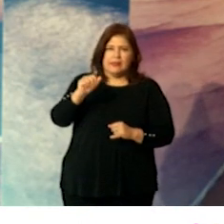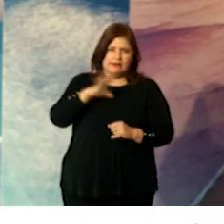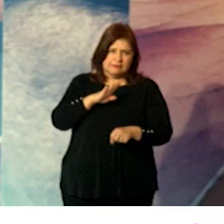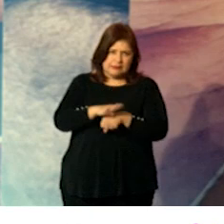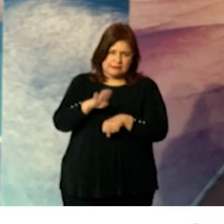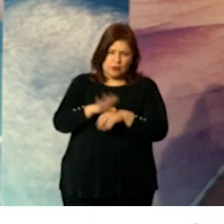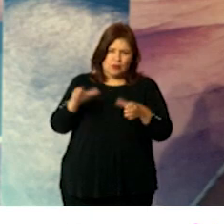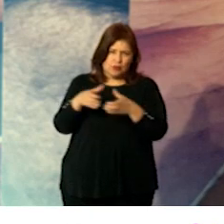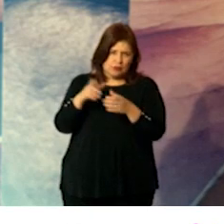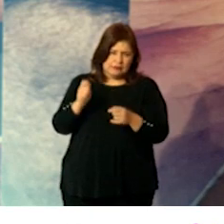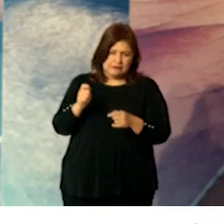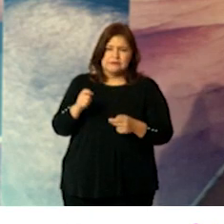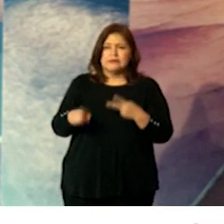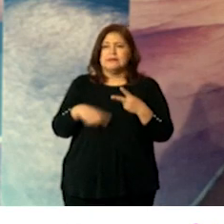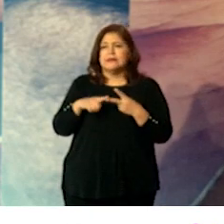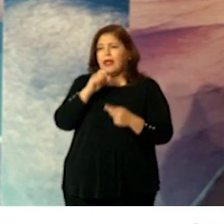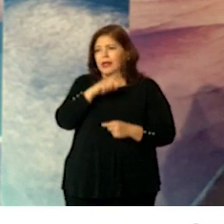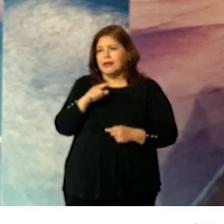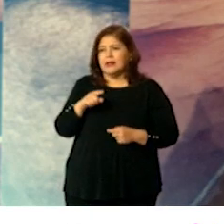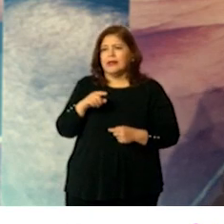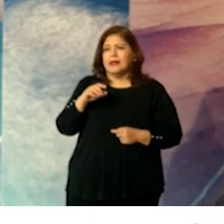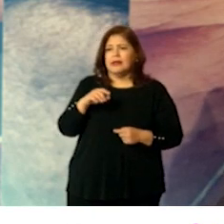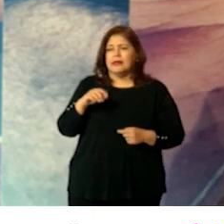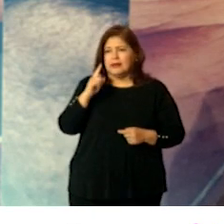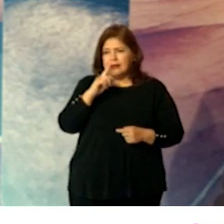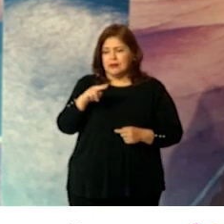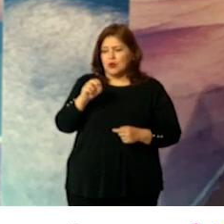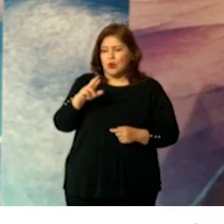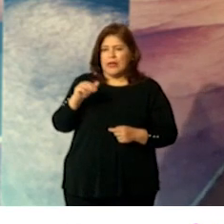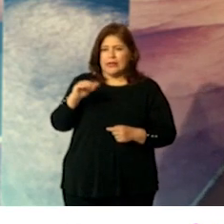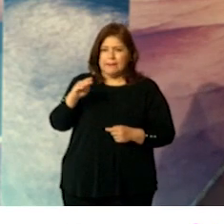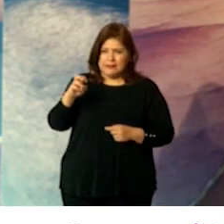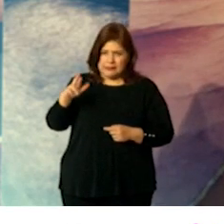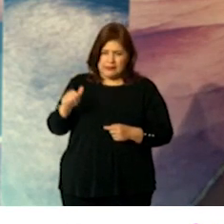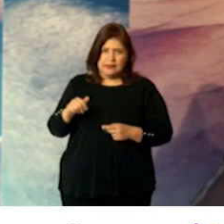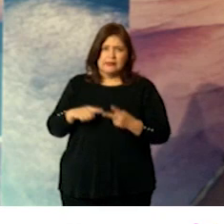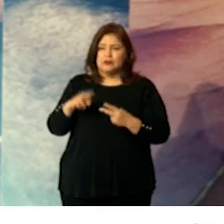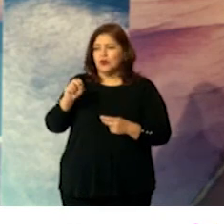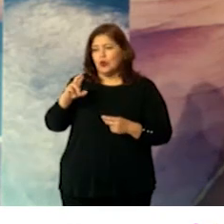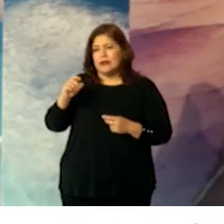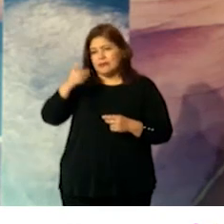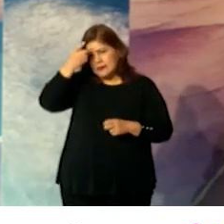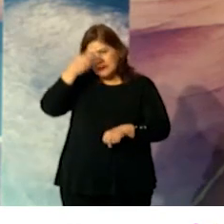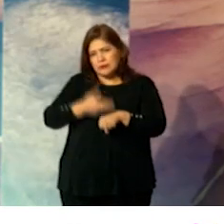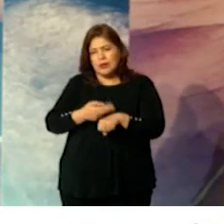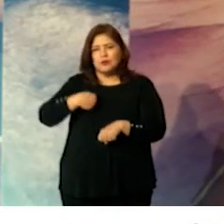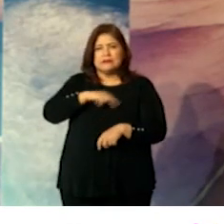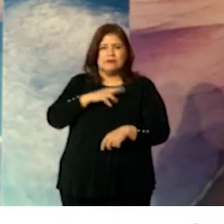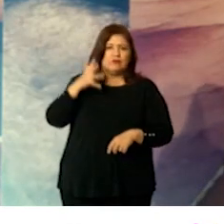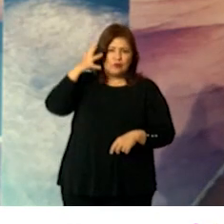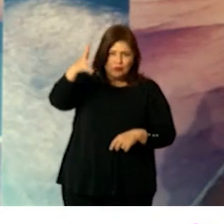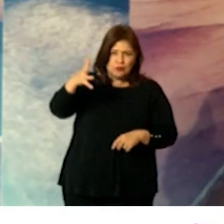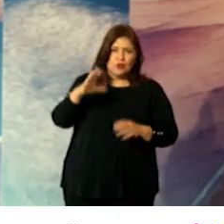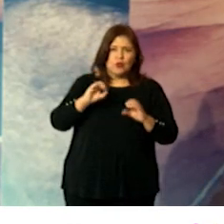comunitaria. Tenemos también aquí a mi lado a Nora Cabrera. Nora es directora de Nuestro Futuro,